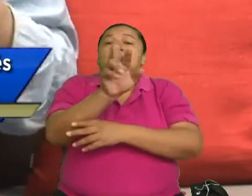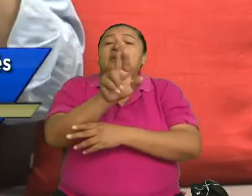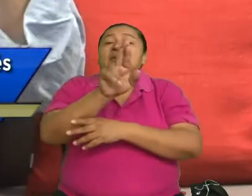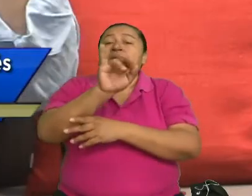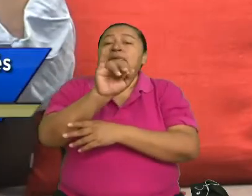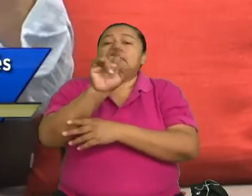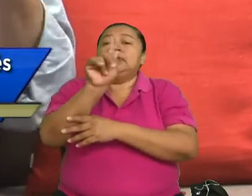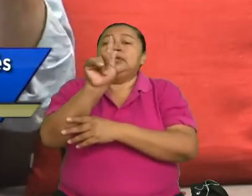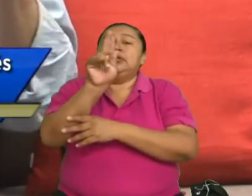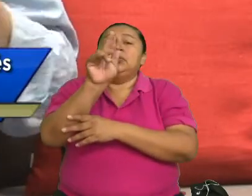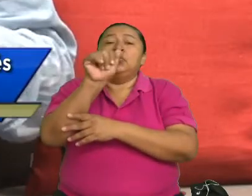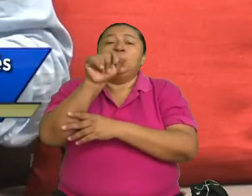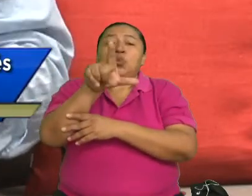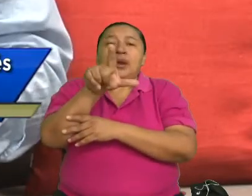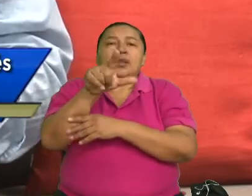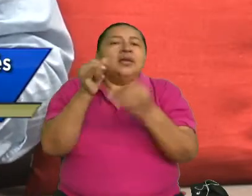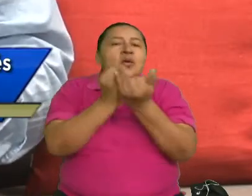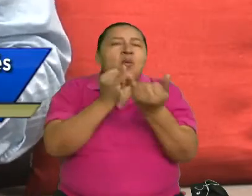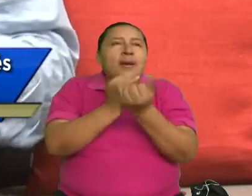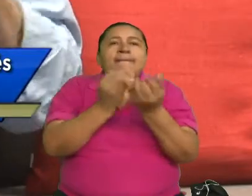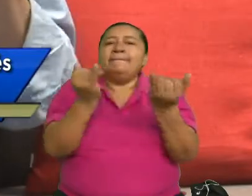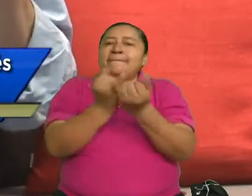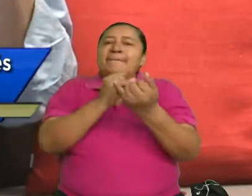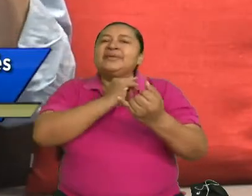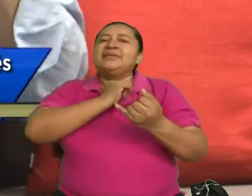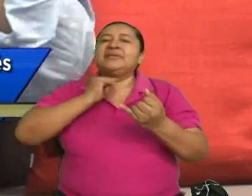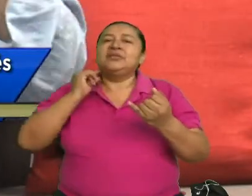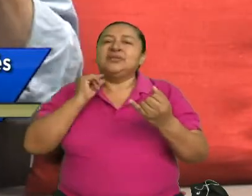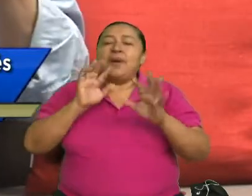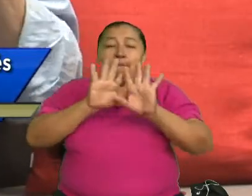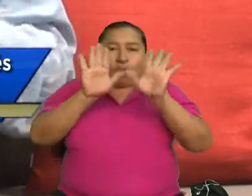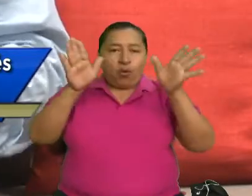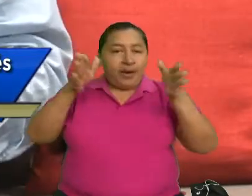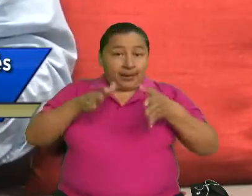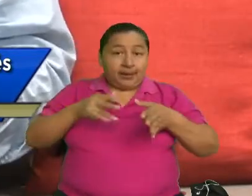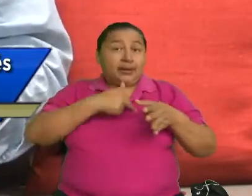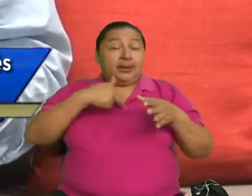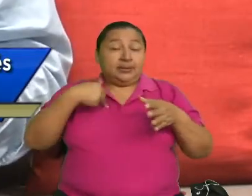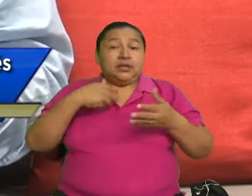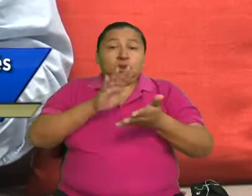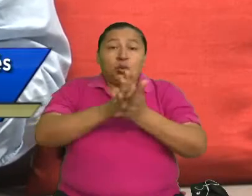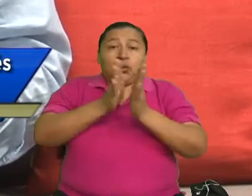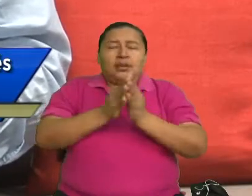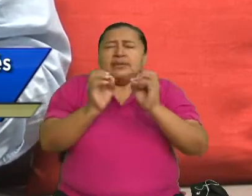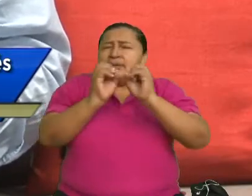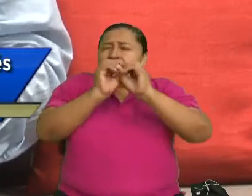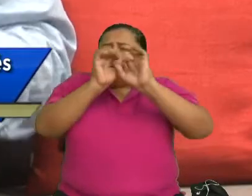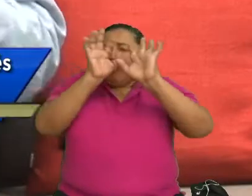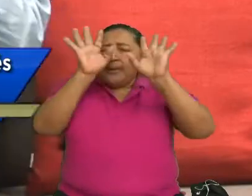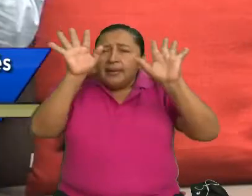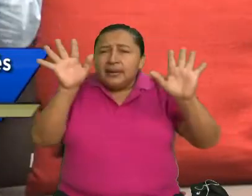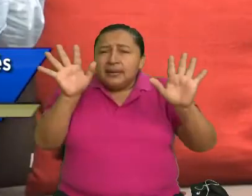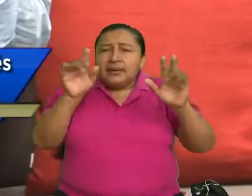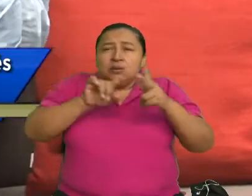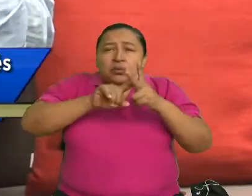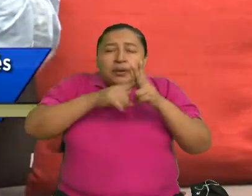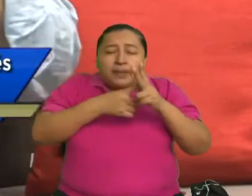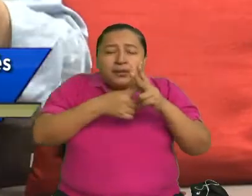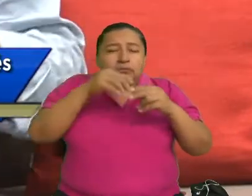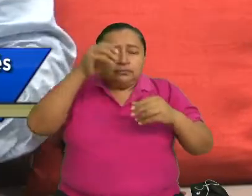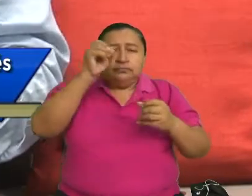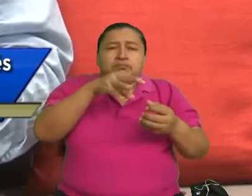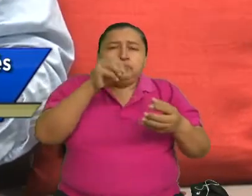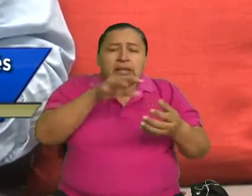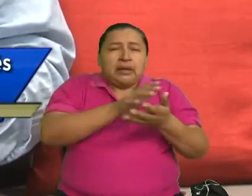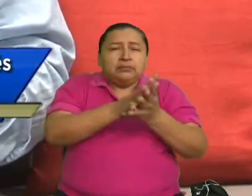sí. Casi sacerdotal, de sacerdotisa, ¿no? De la mujer que lo hace, desde la mañanita, desde cuando le echa unas pringuitas de